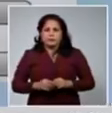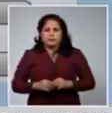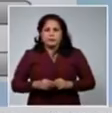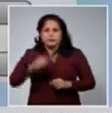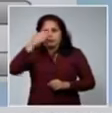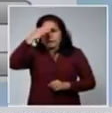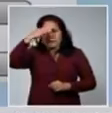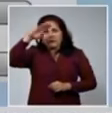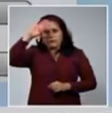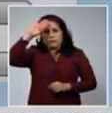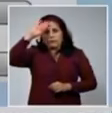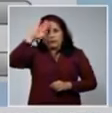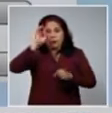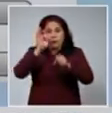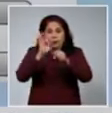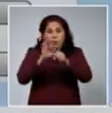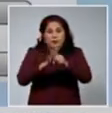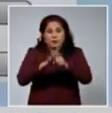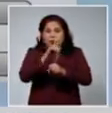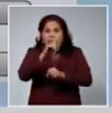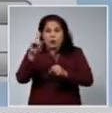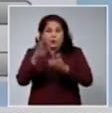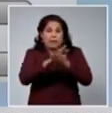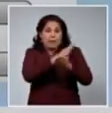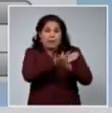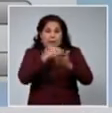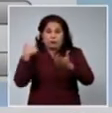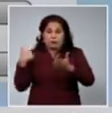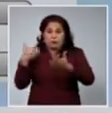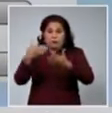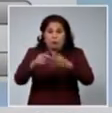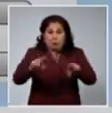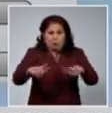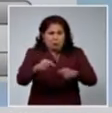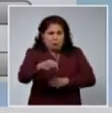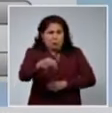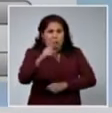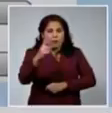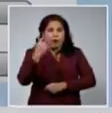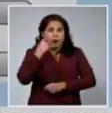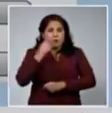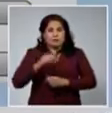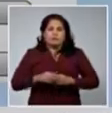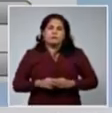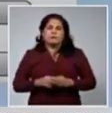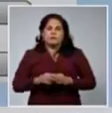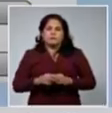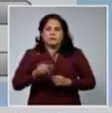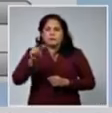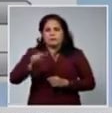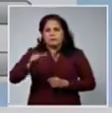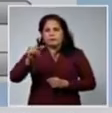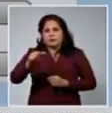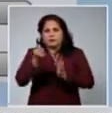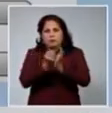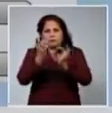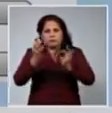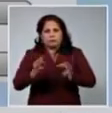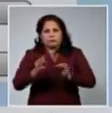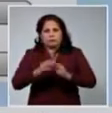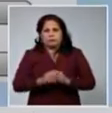desde el inicio de la pandemia que llegamos a cumplir un año con tallos que se vienen diagnosticando